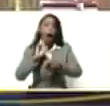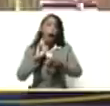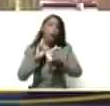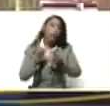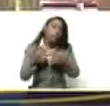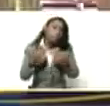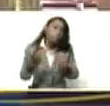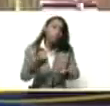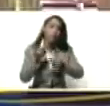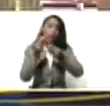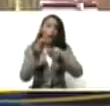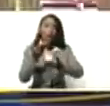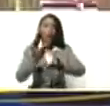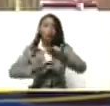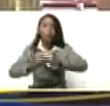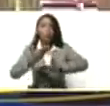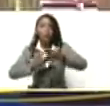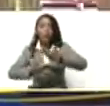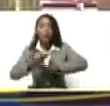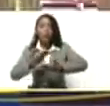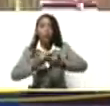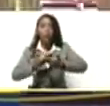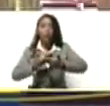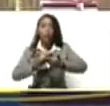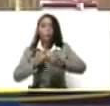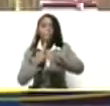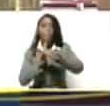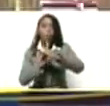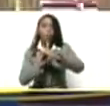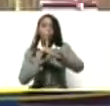brindaron un servicio interrumpido